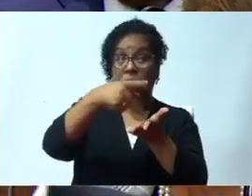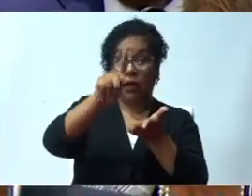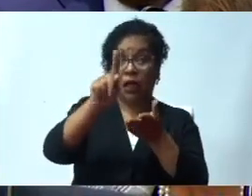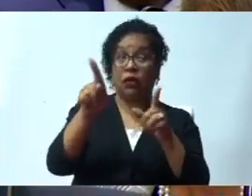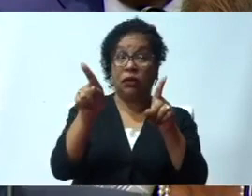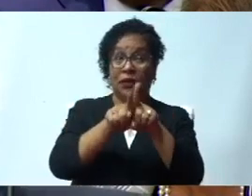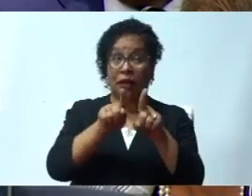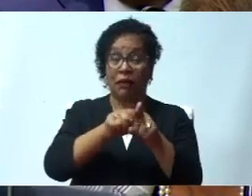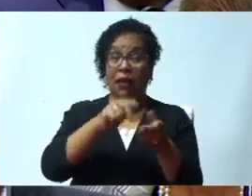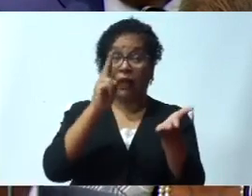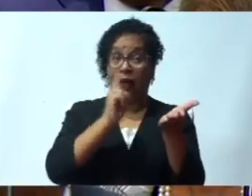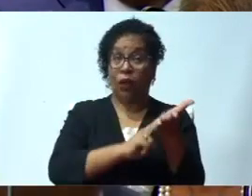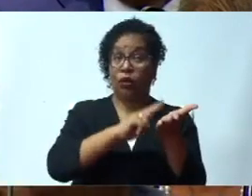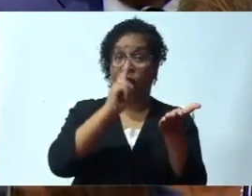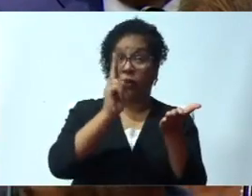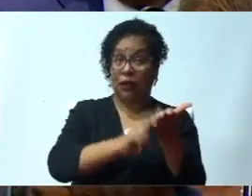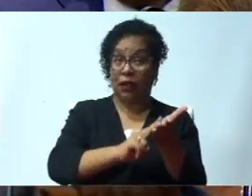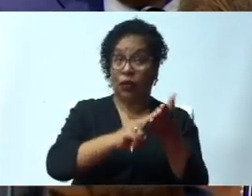y que aún